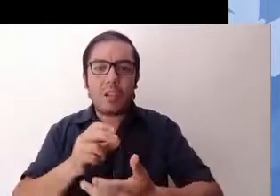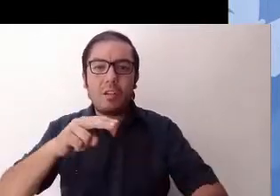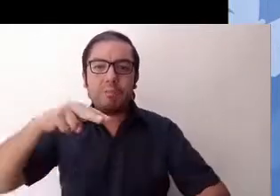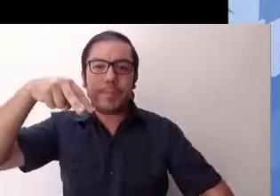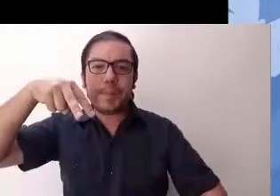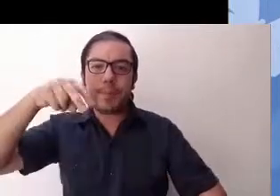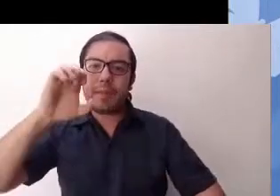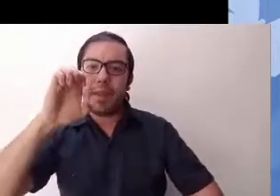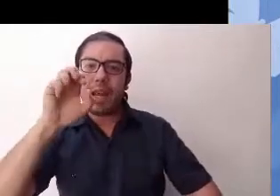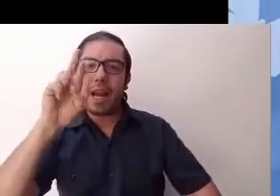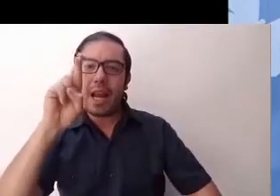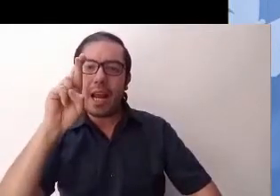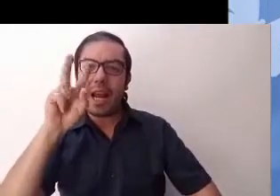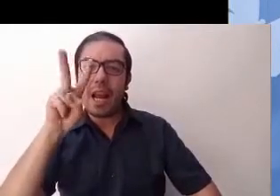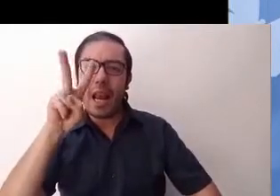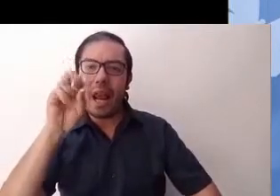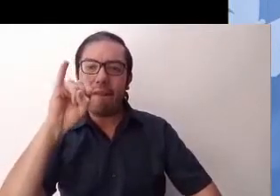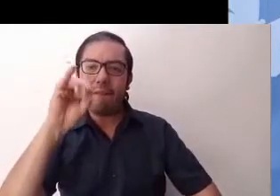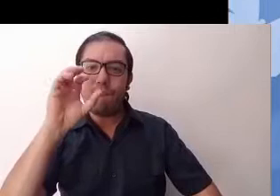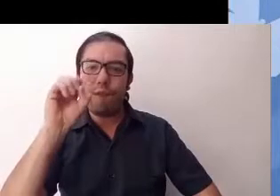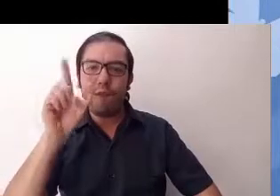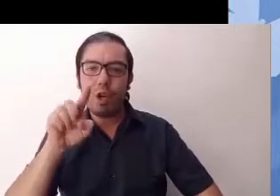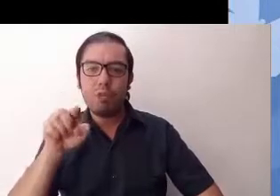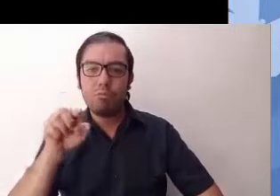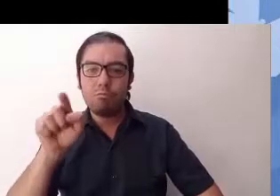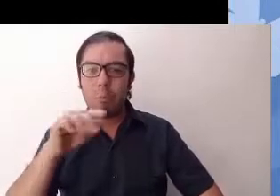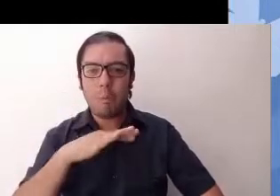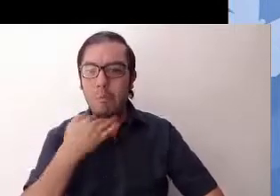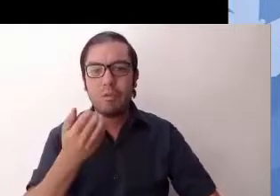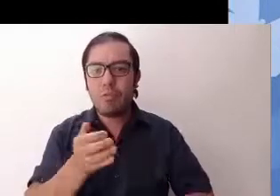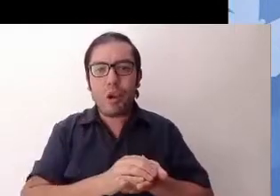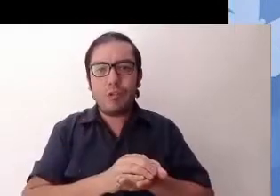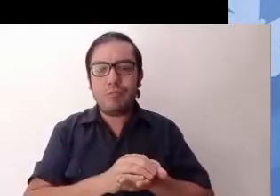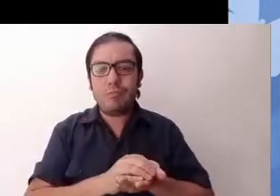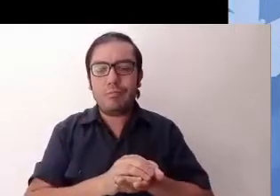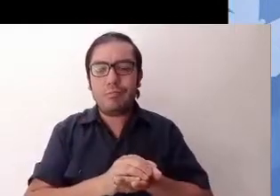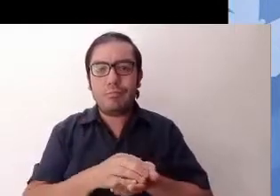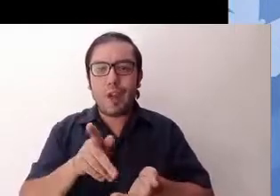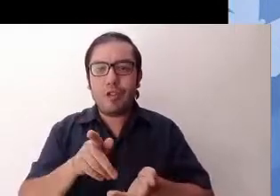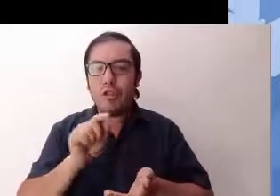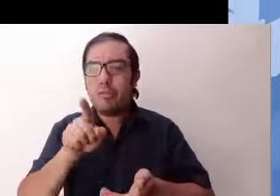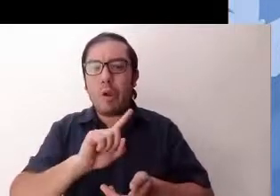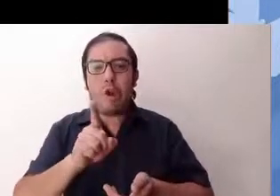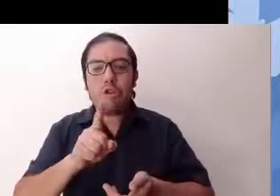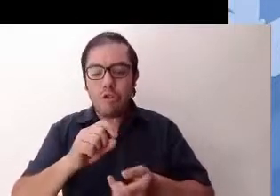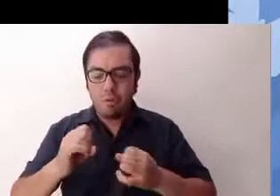cerebro para sentir el dolor. Por lo tanto, no duelen. Por eso.